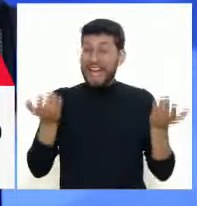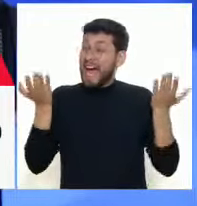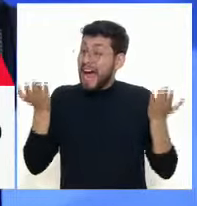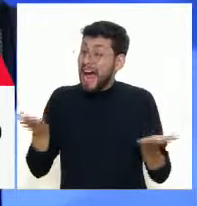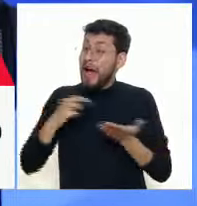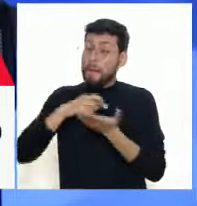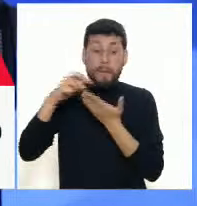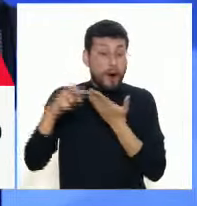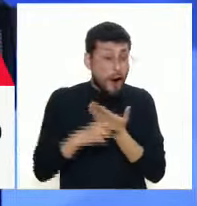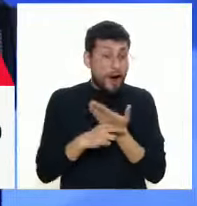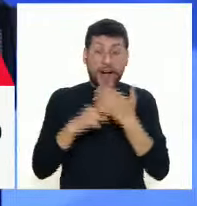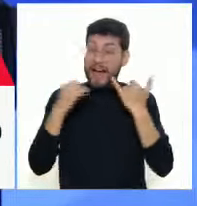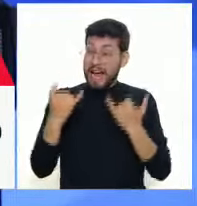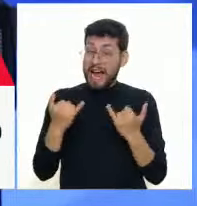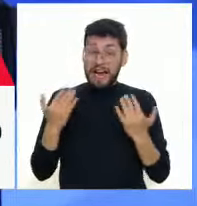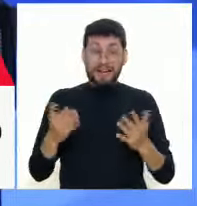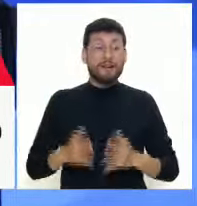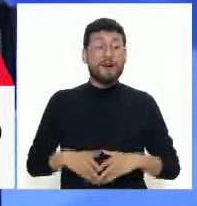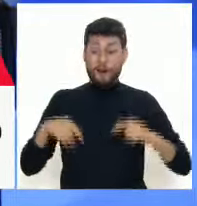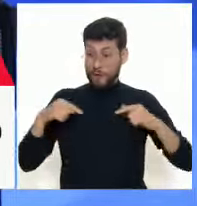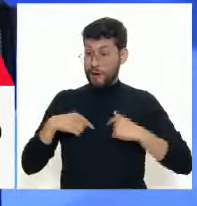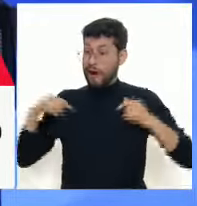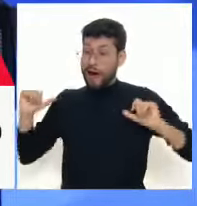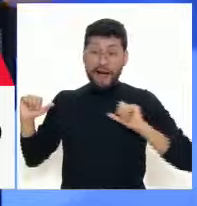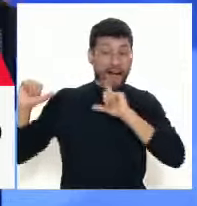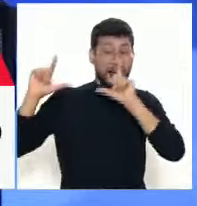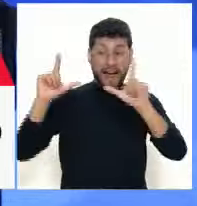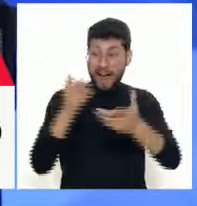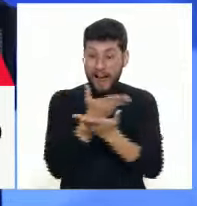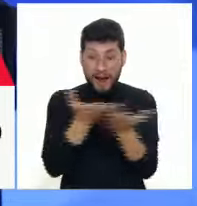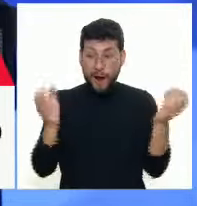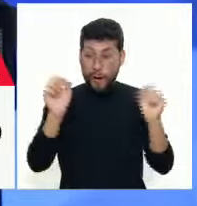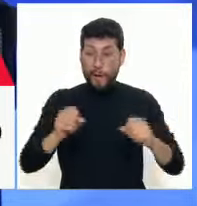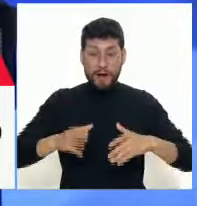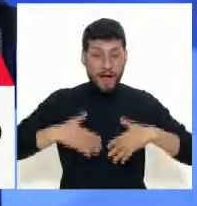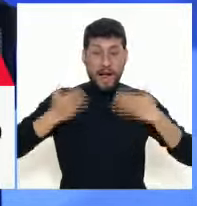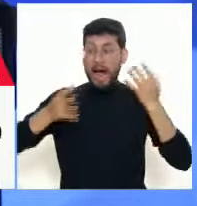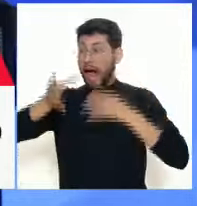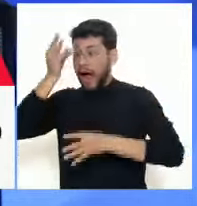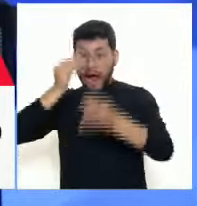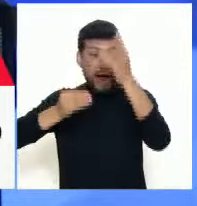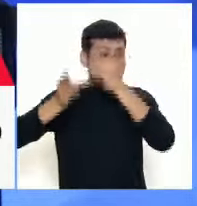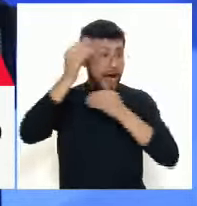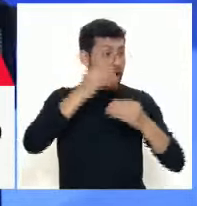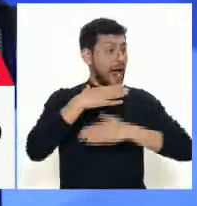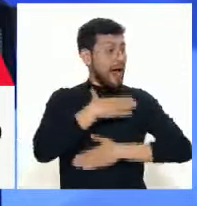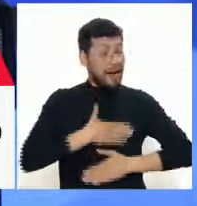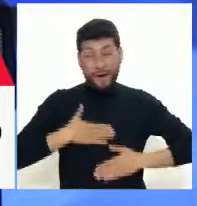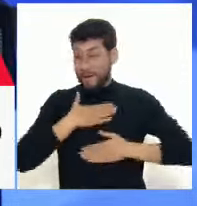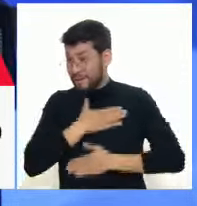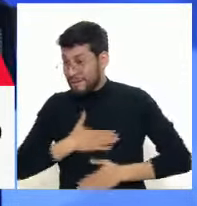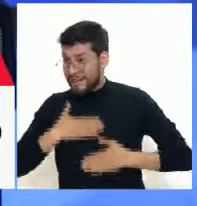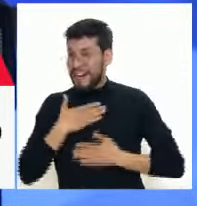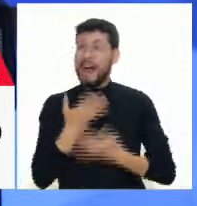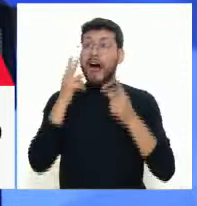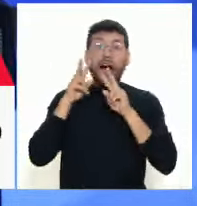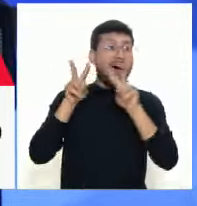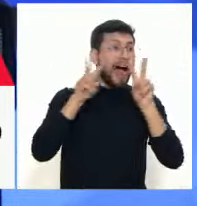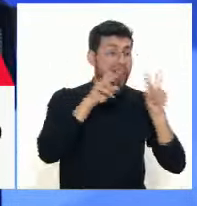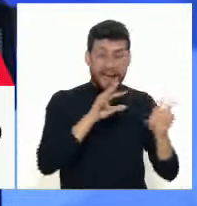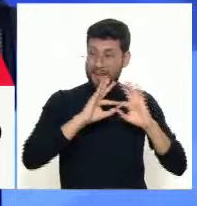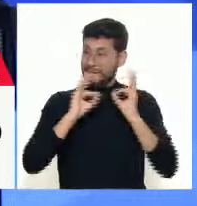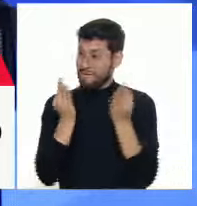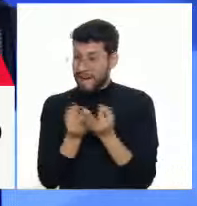estos programas que vamos a soltar para que ustedes puedan aprender, disfrutar, mirar, estar